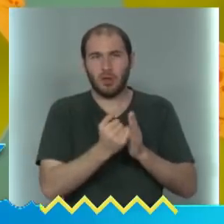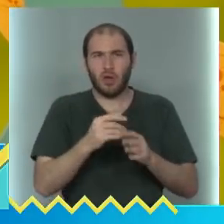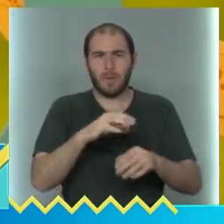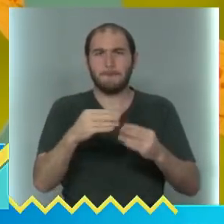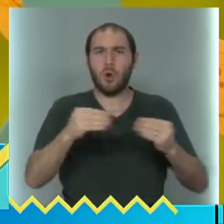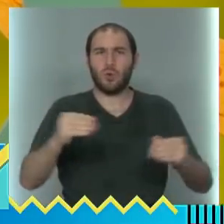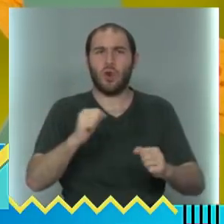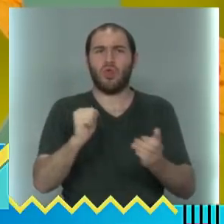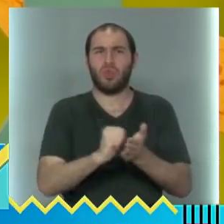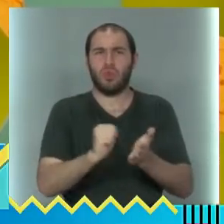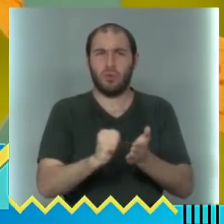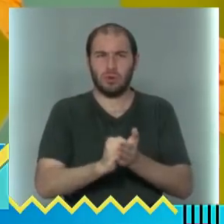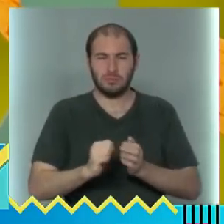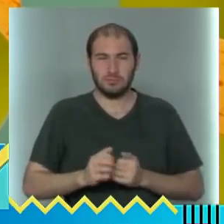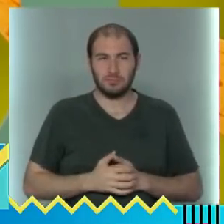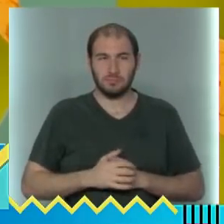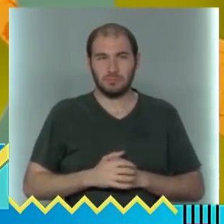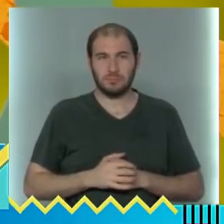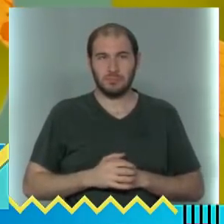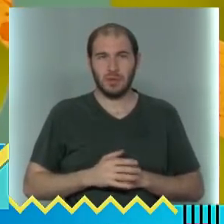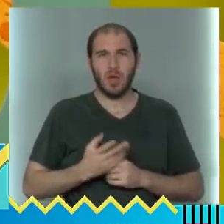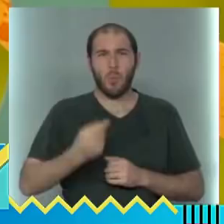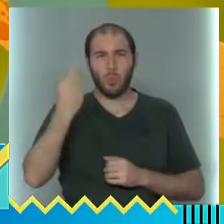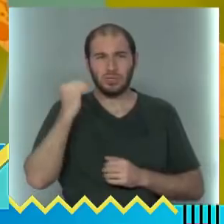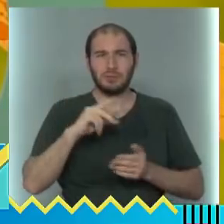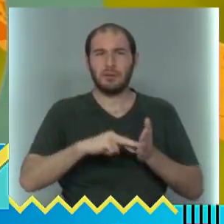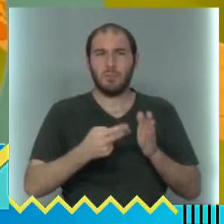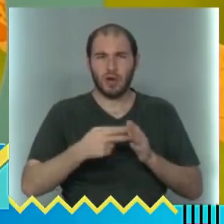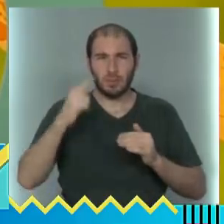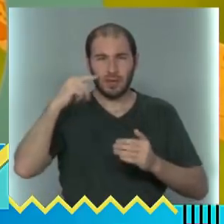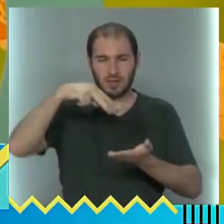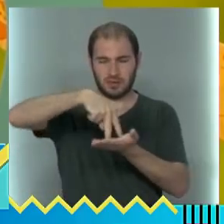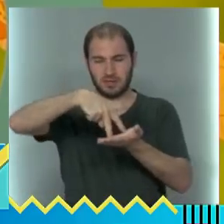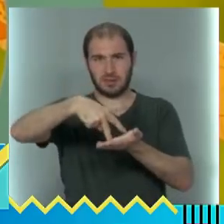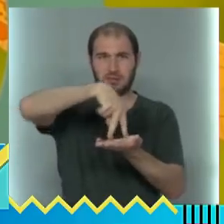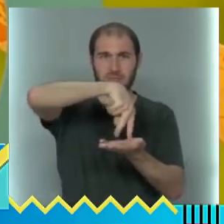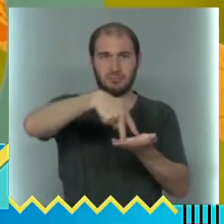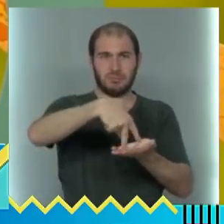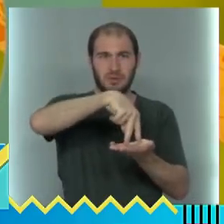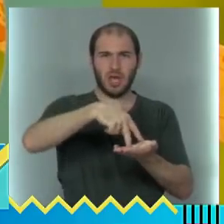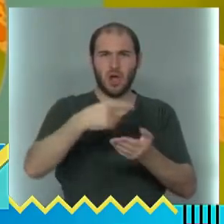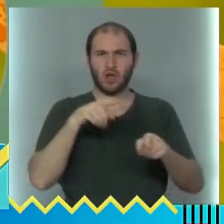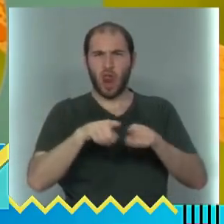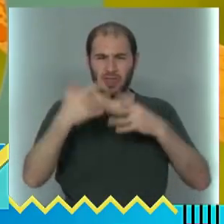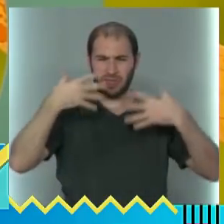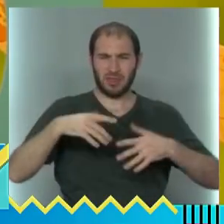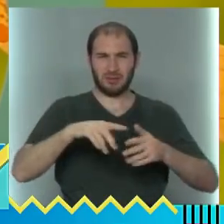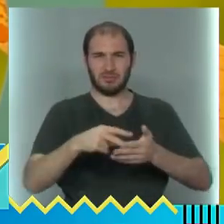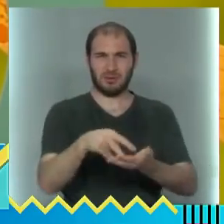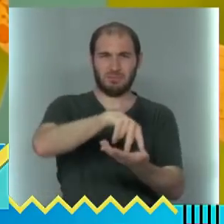rigidez muscular del paciente, muchas veces tienen problemas de equilibrio, problemas de coordinación,